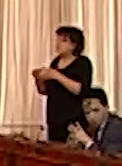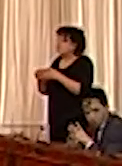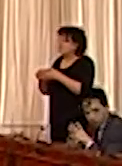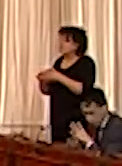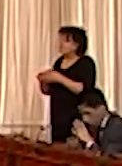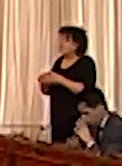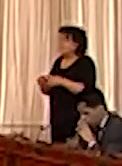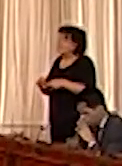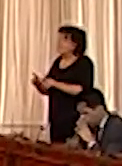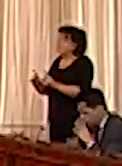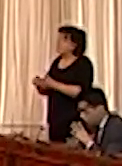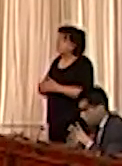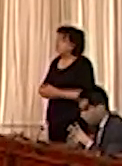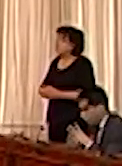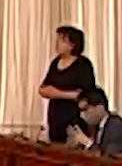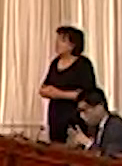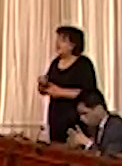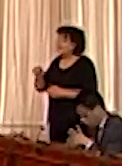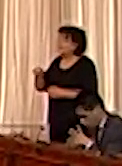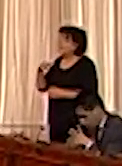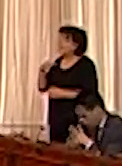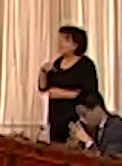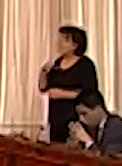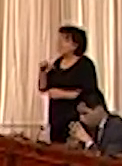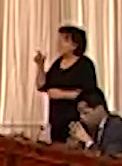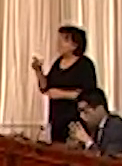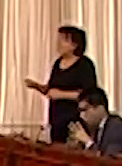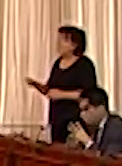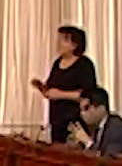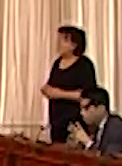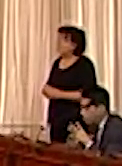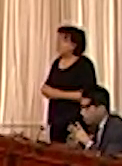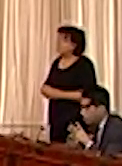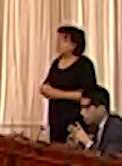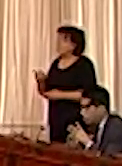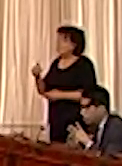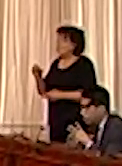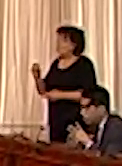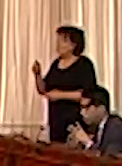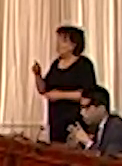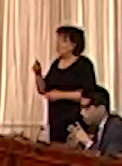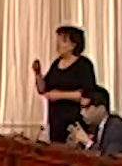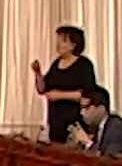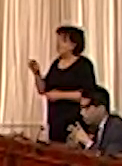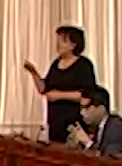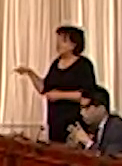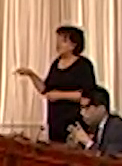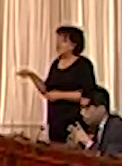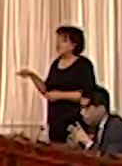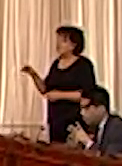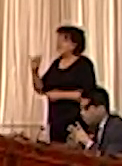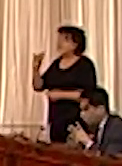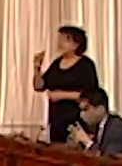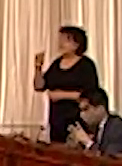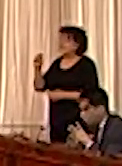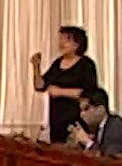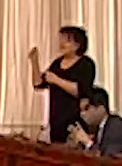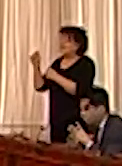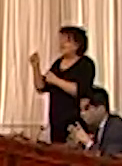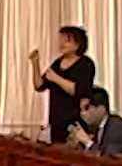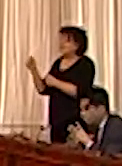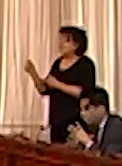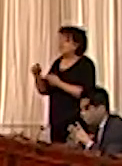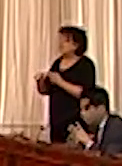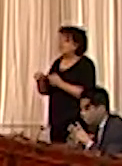licencia solicitada por el alcalde de miraflores jorge vicente martín muñoz wells por el periodo comprendido entre el 7 de agosto al 2 de septiembre